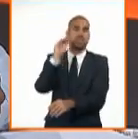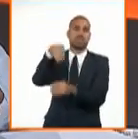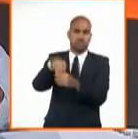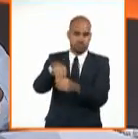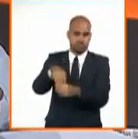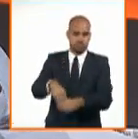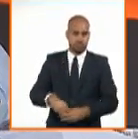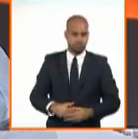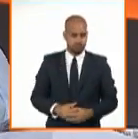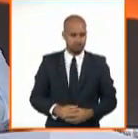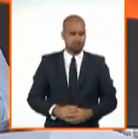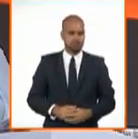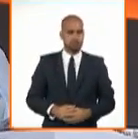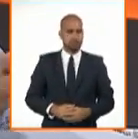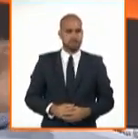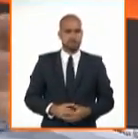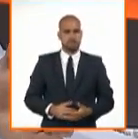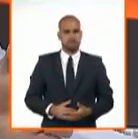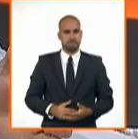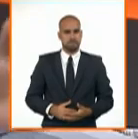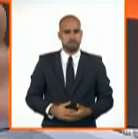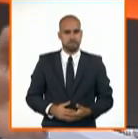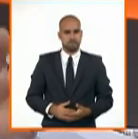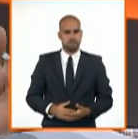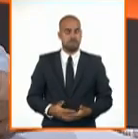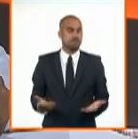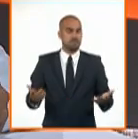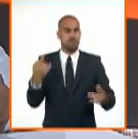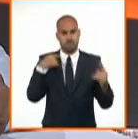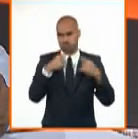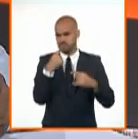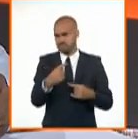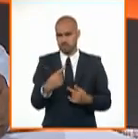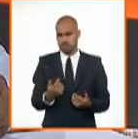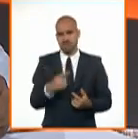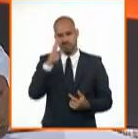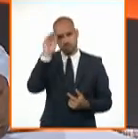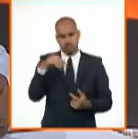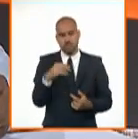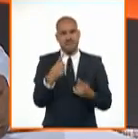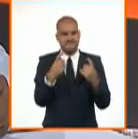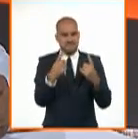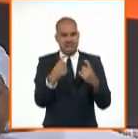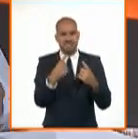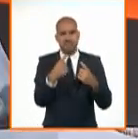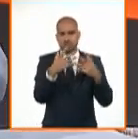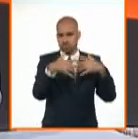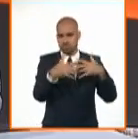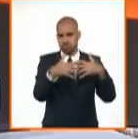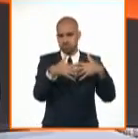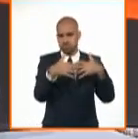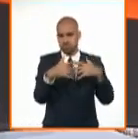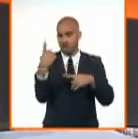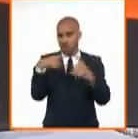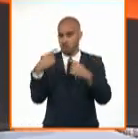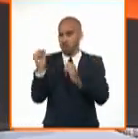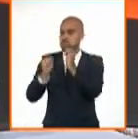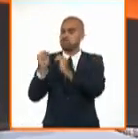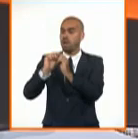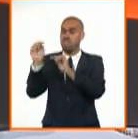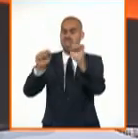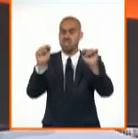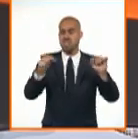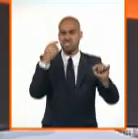electricidad no se puede dejar de mencionar las limitaciones de potencia con que los bloques están trabajando ahorita hablamos que eran 600